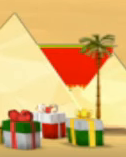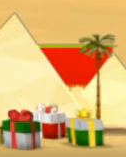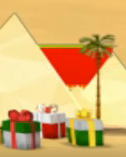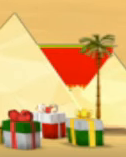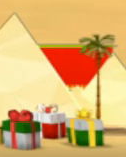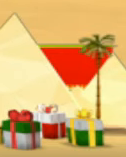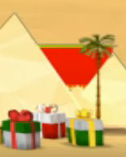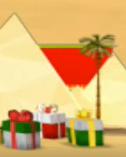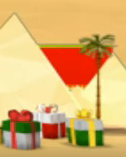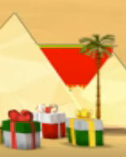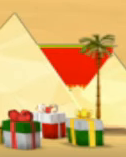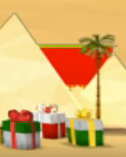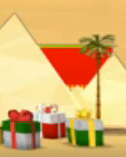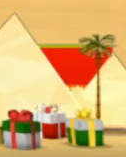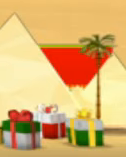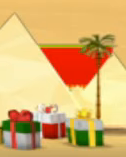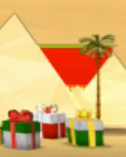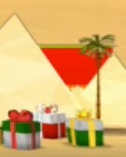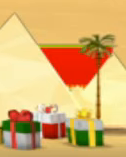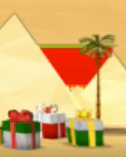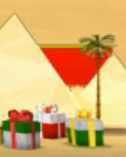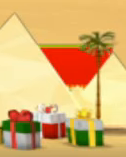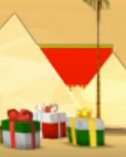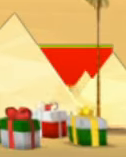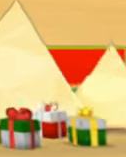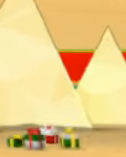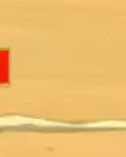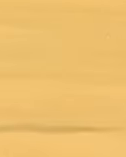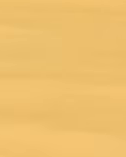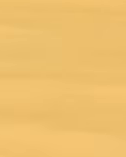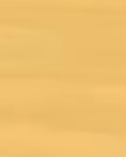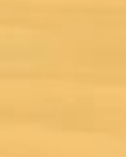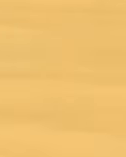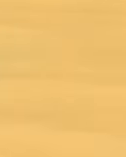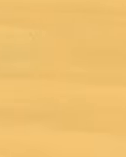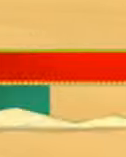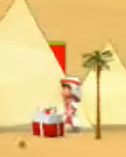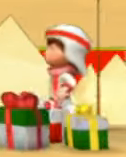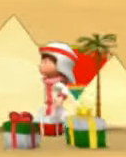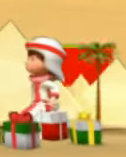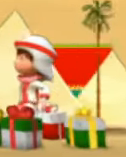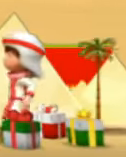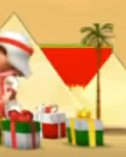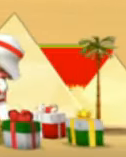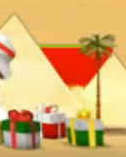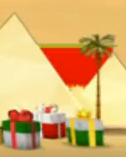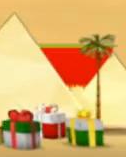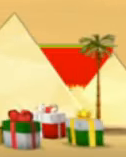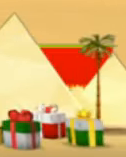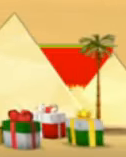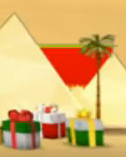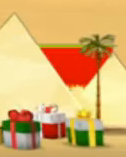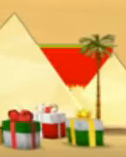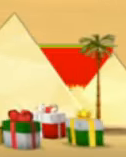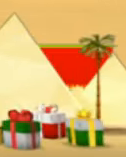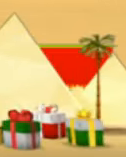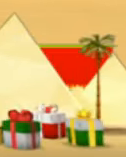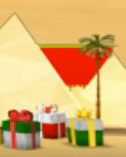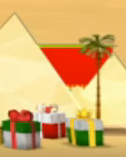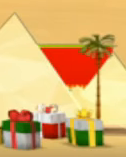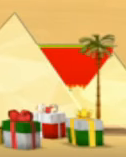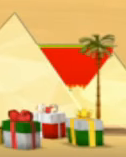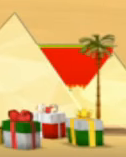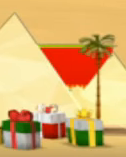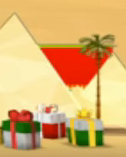ingreso, cómo lo mueve, qué necesita, y ellos le van a dar una sorpresa. Así vamos a cerrar el año, con una sorpresa de los especialistas y asesores de